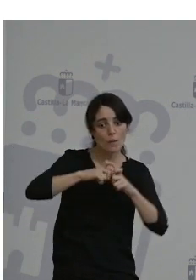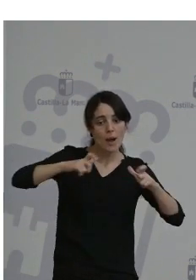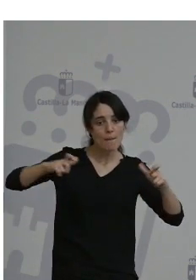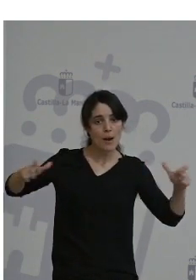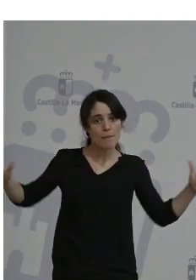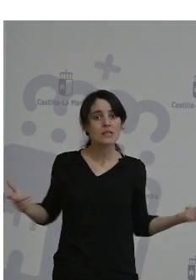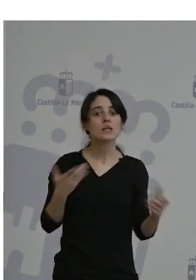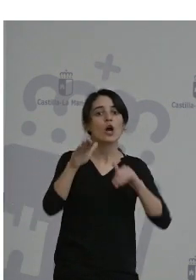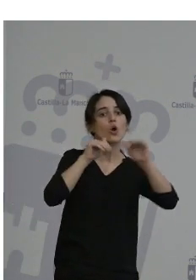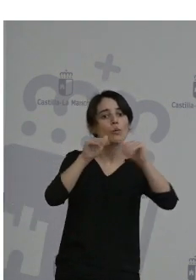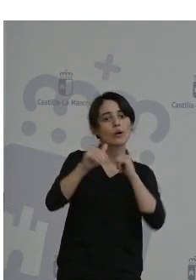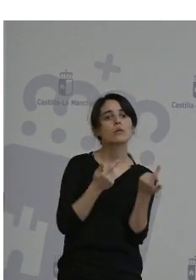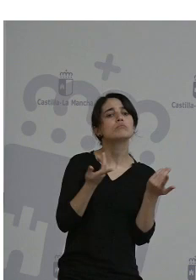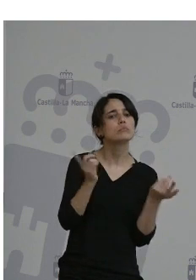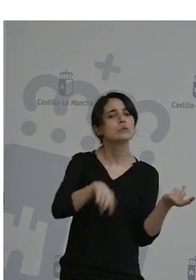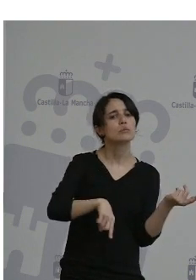resultados que se han alcanzado.